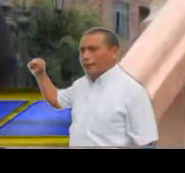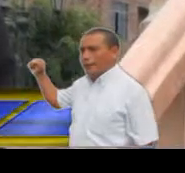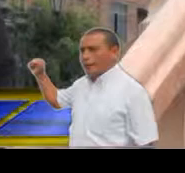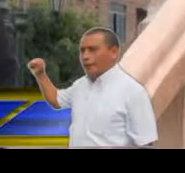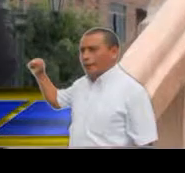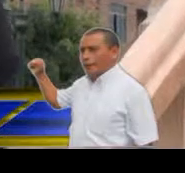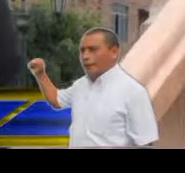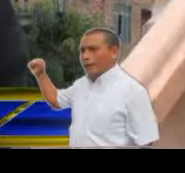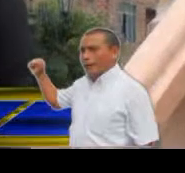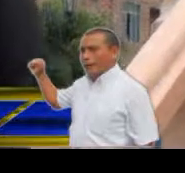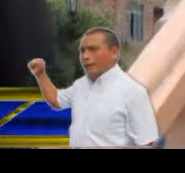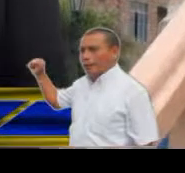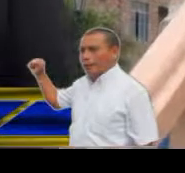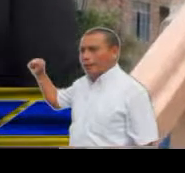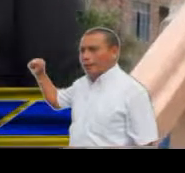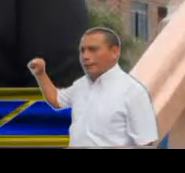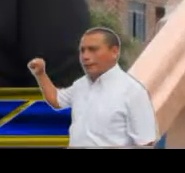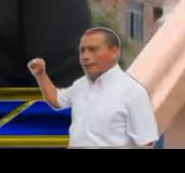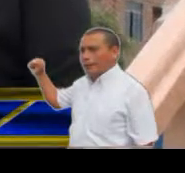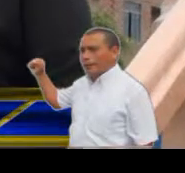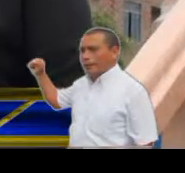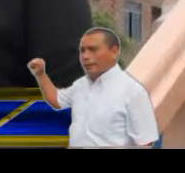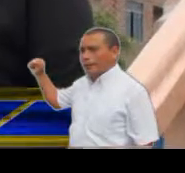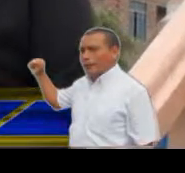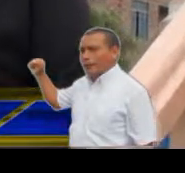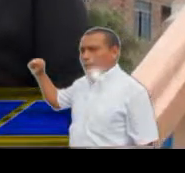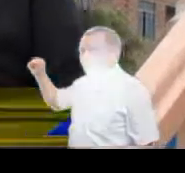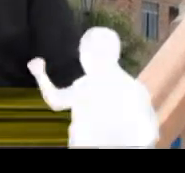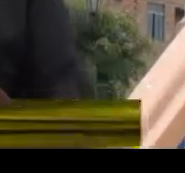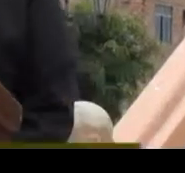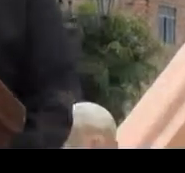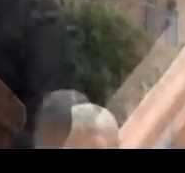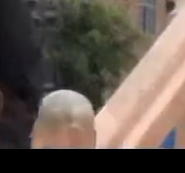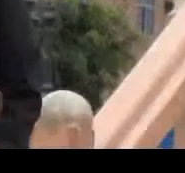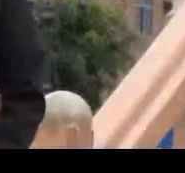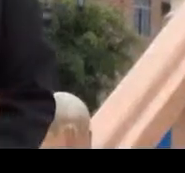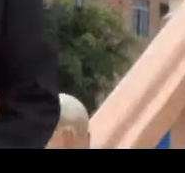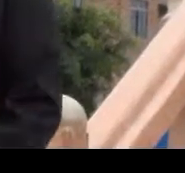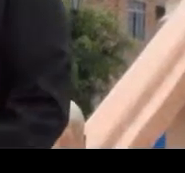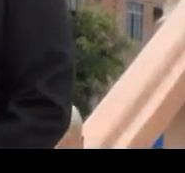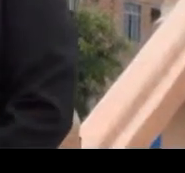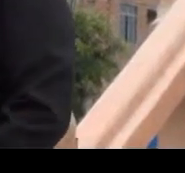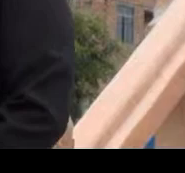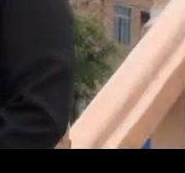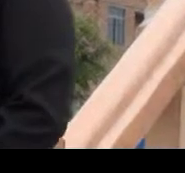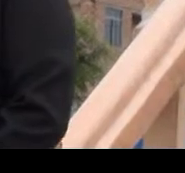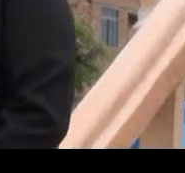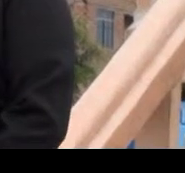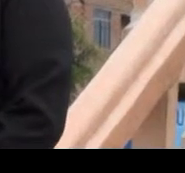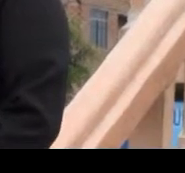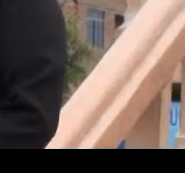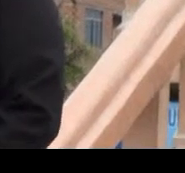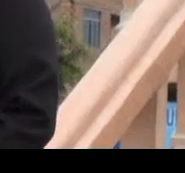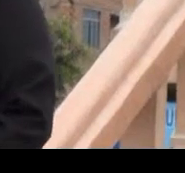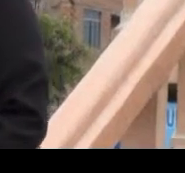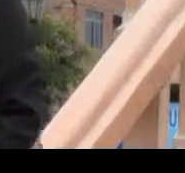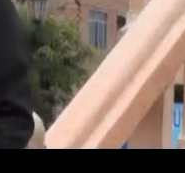Simón Bolívar, de la embajada venezolana. Con estas donaciones de libros